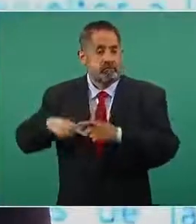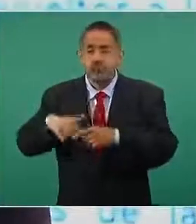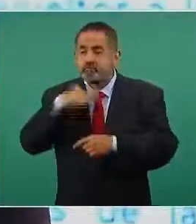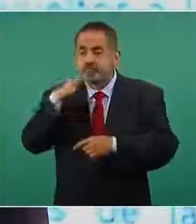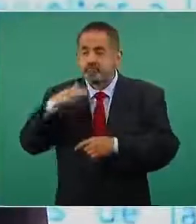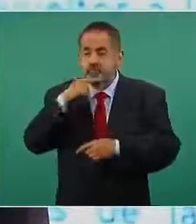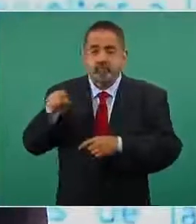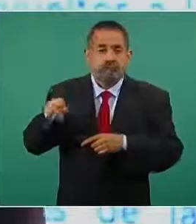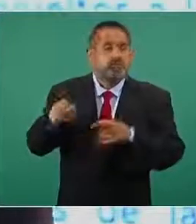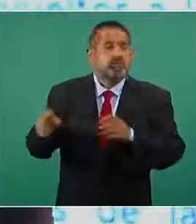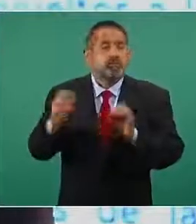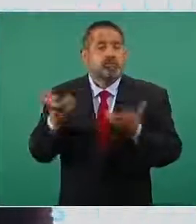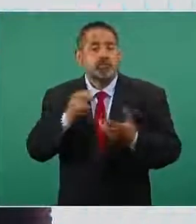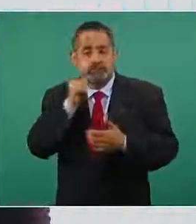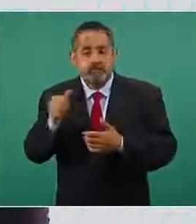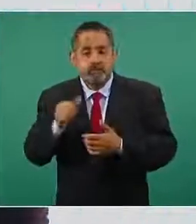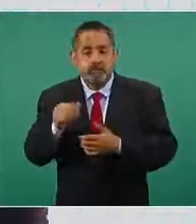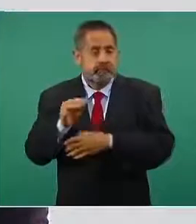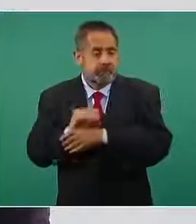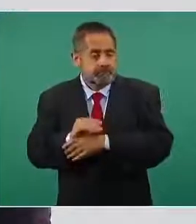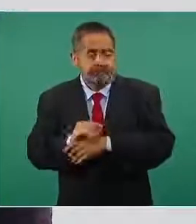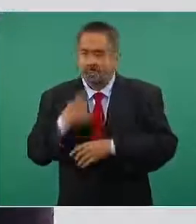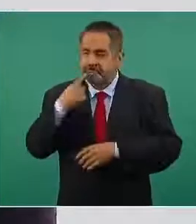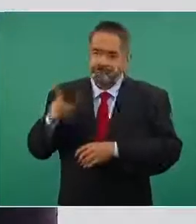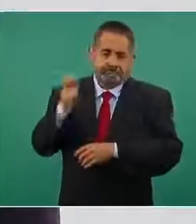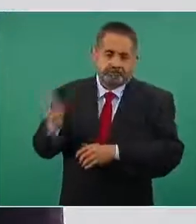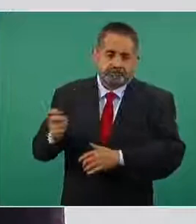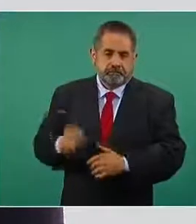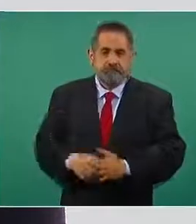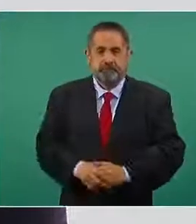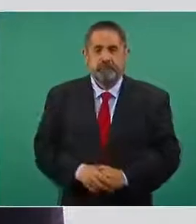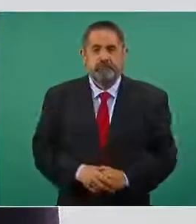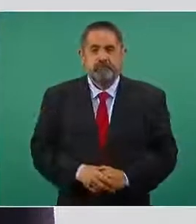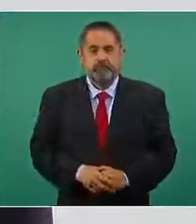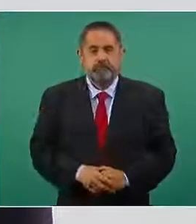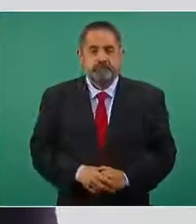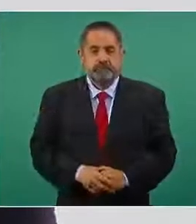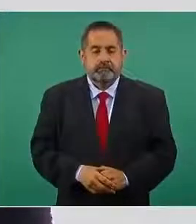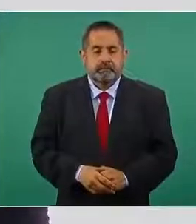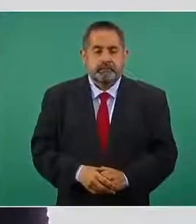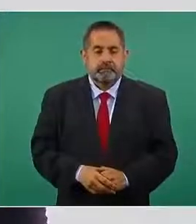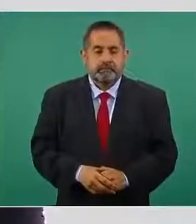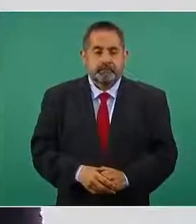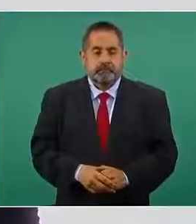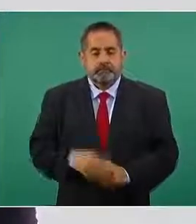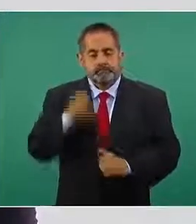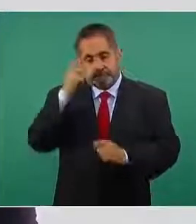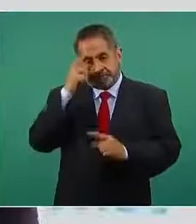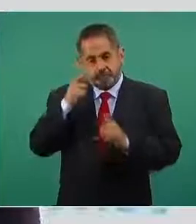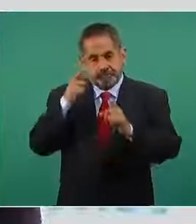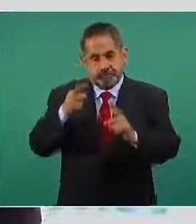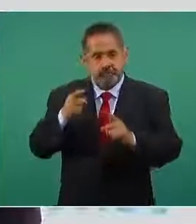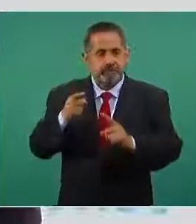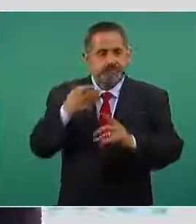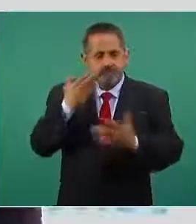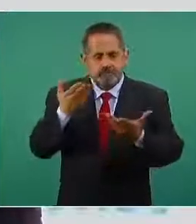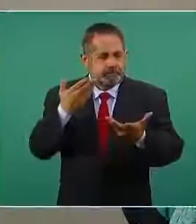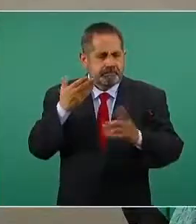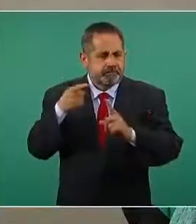por omisiones. Adelante. Este es nuestro objetivo ambiental. La siguiente, por